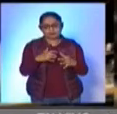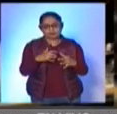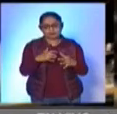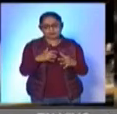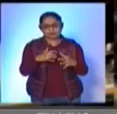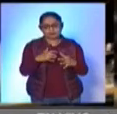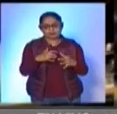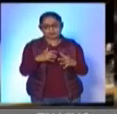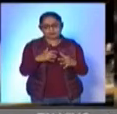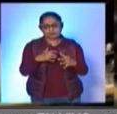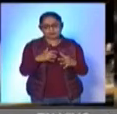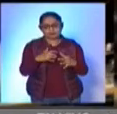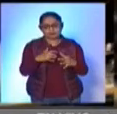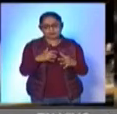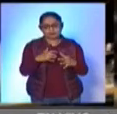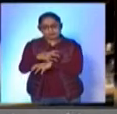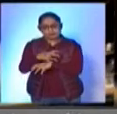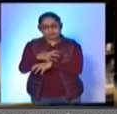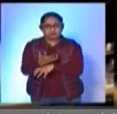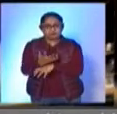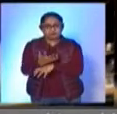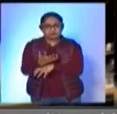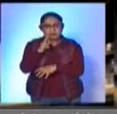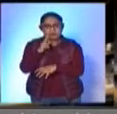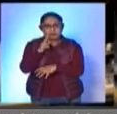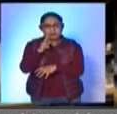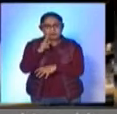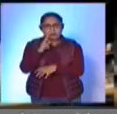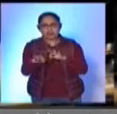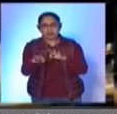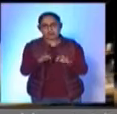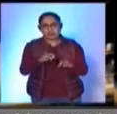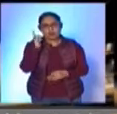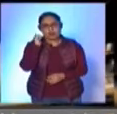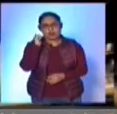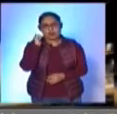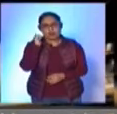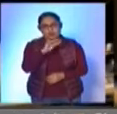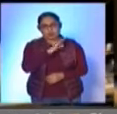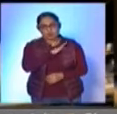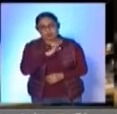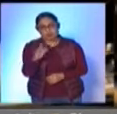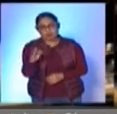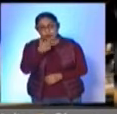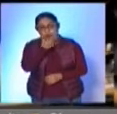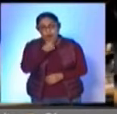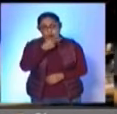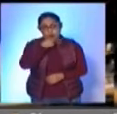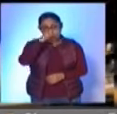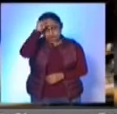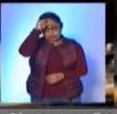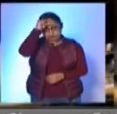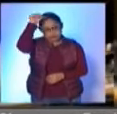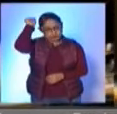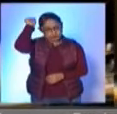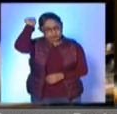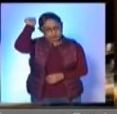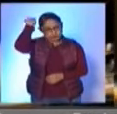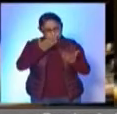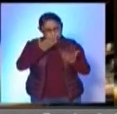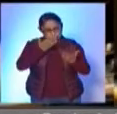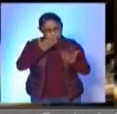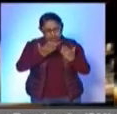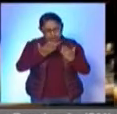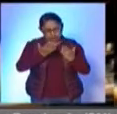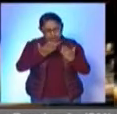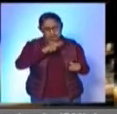está trabajando para que pueda lograrse. Hay un neurocientífico italiano que sí está haciendo todos los estudios y que él cree